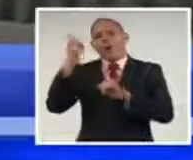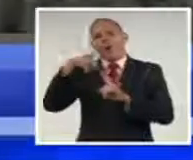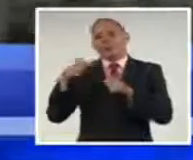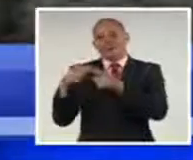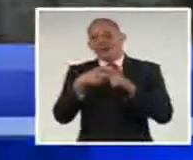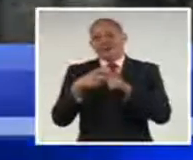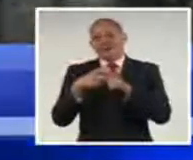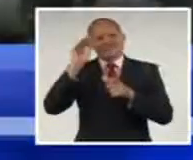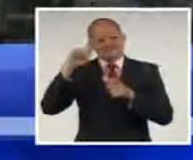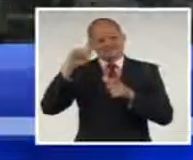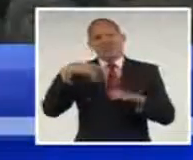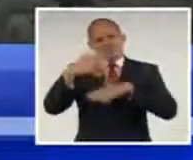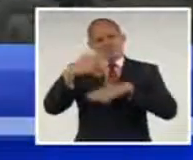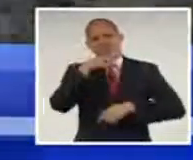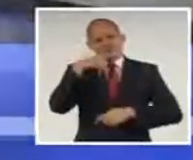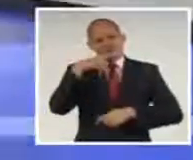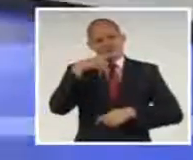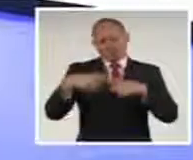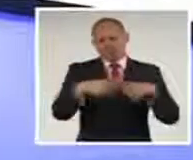Ucrania.